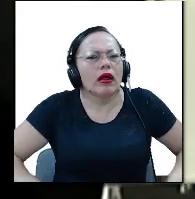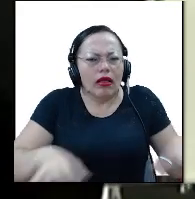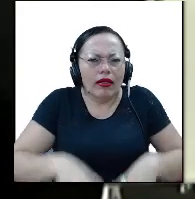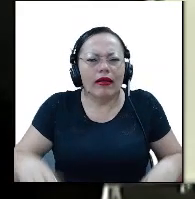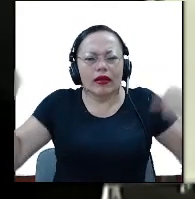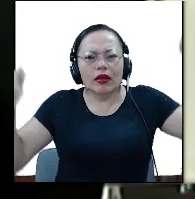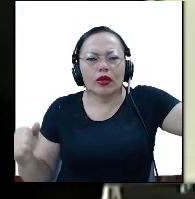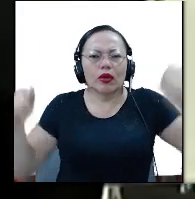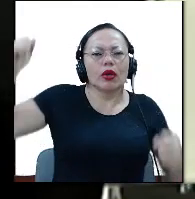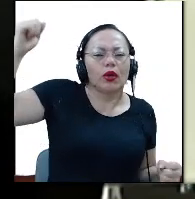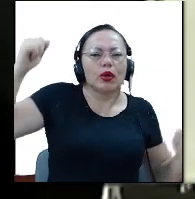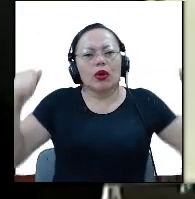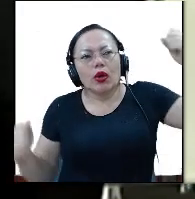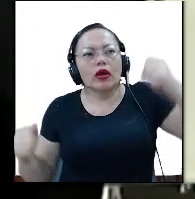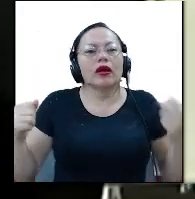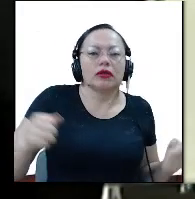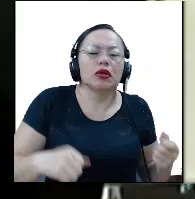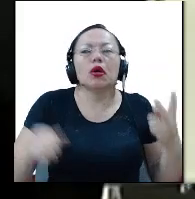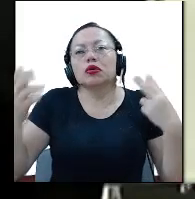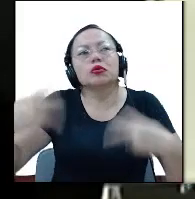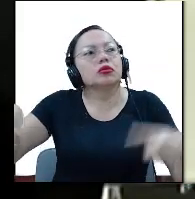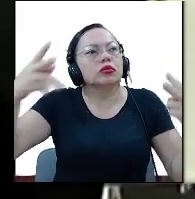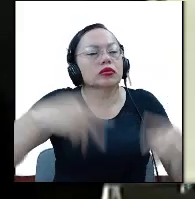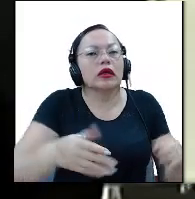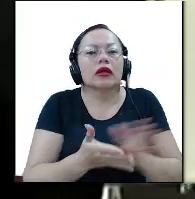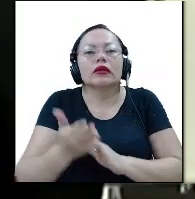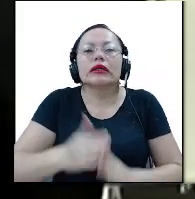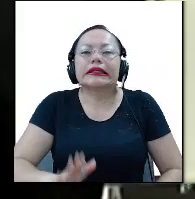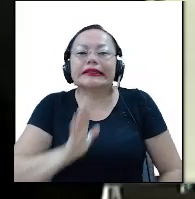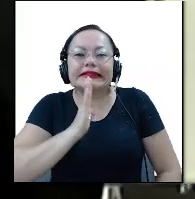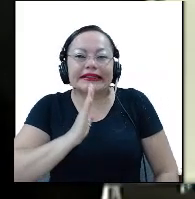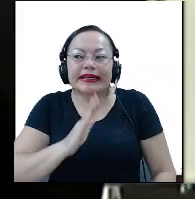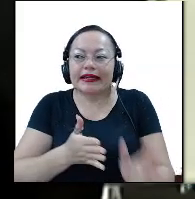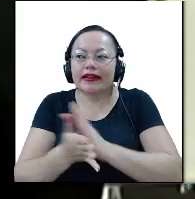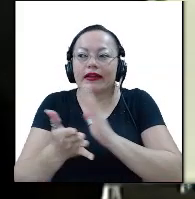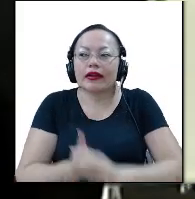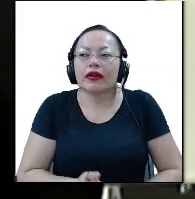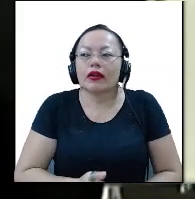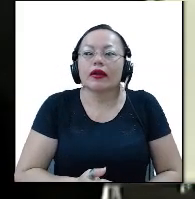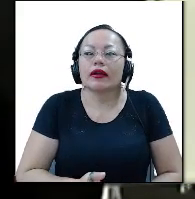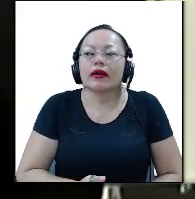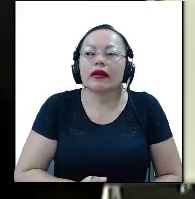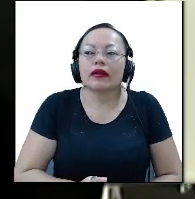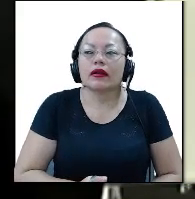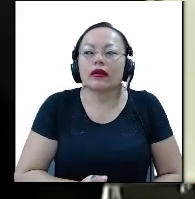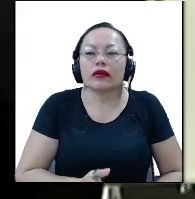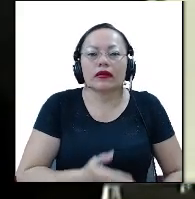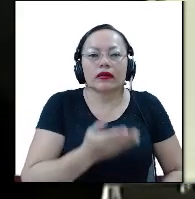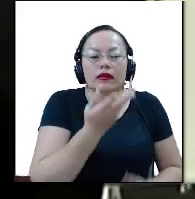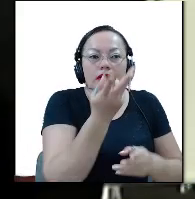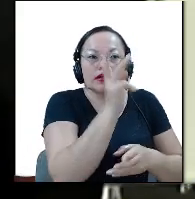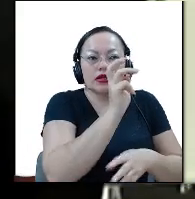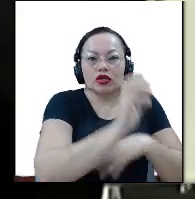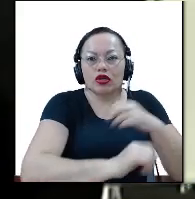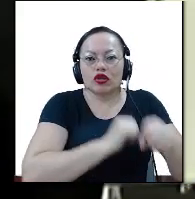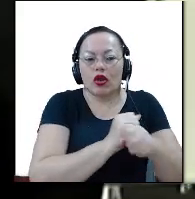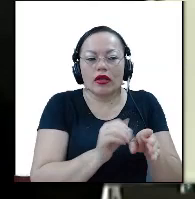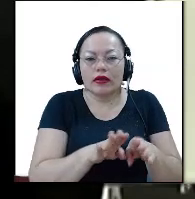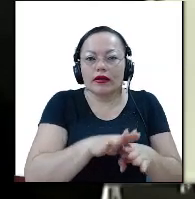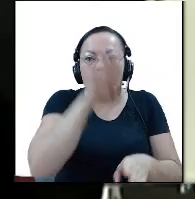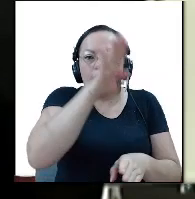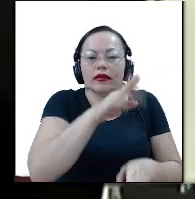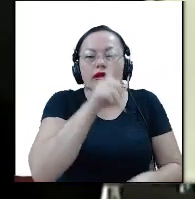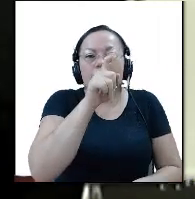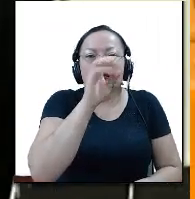físicas y de ejercicio al aire libre de personas que se encuentren en el rango de 18 años hasta